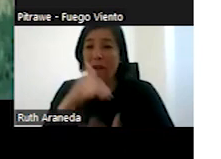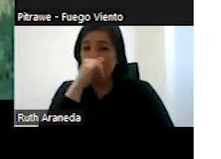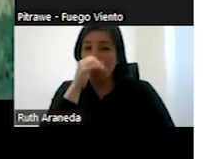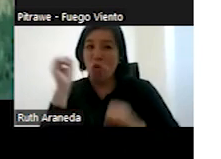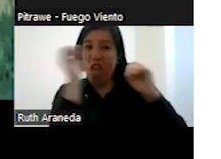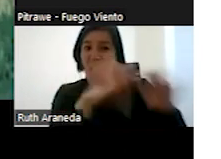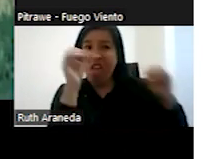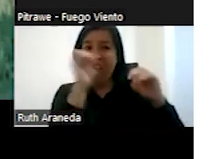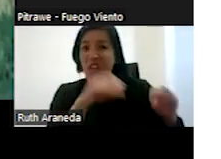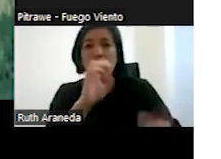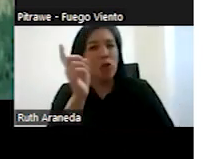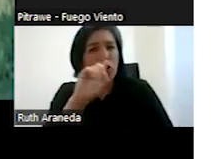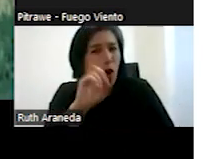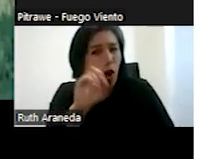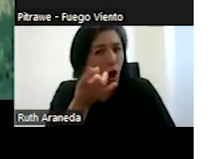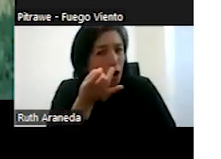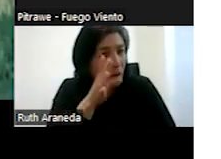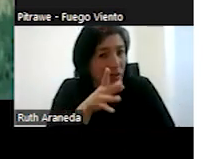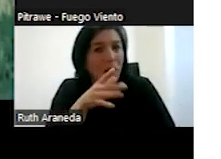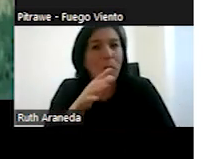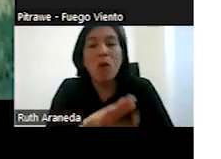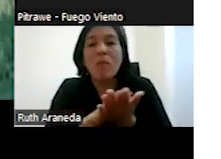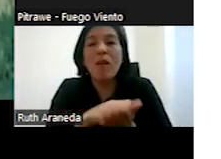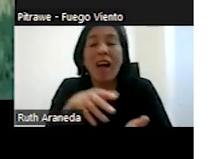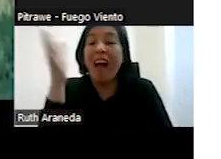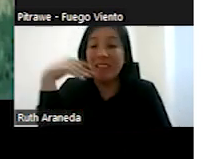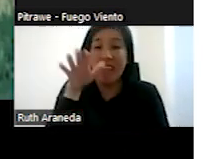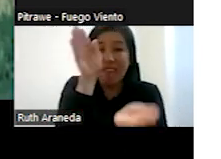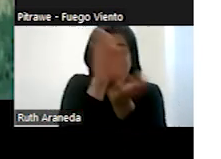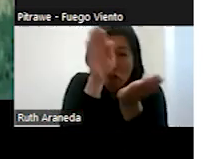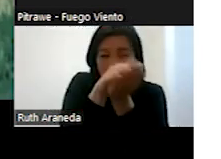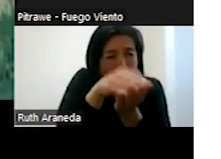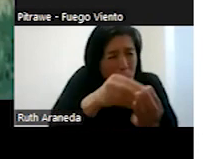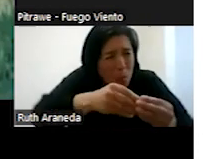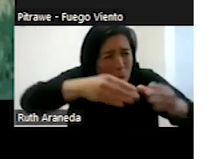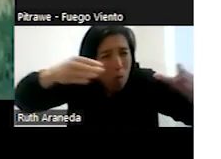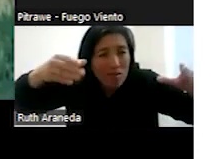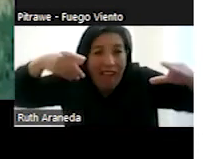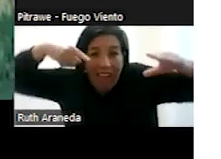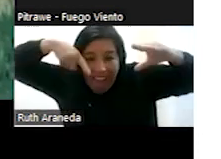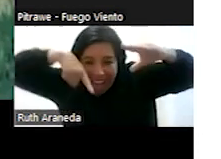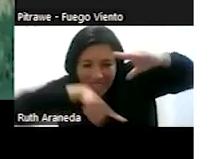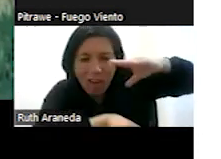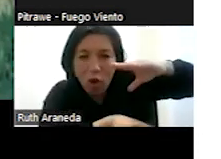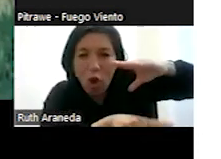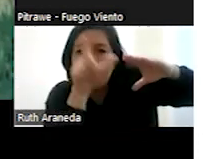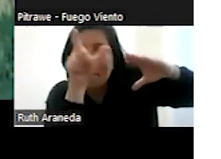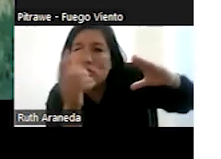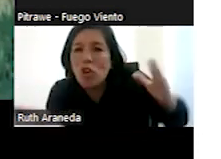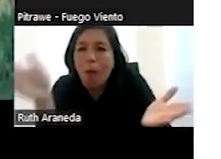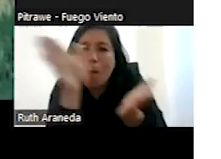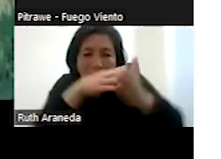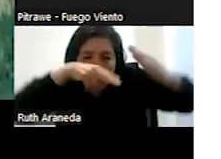de los conchales se están enterrando a las personas, se está inhumando a los muertos provenientes de estas